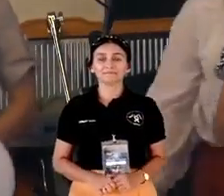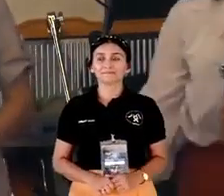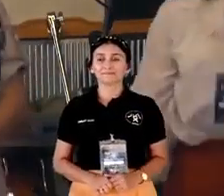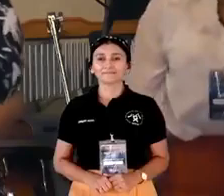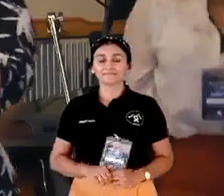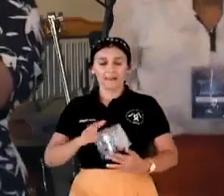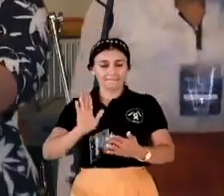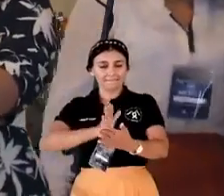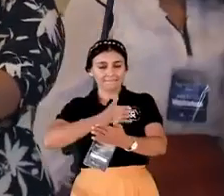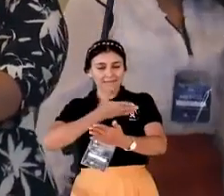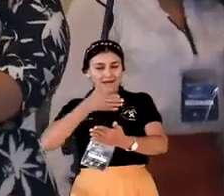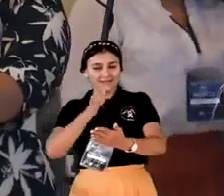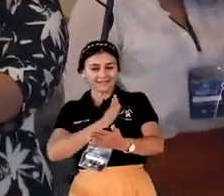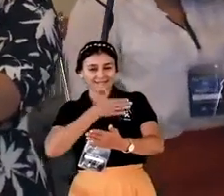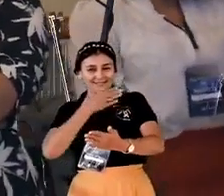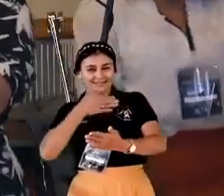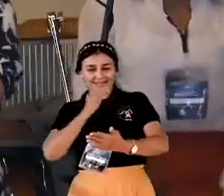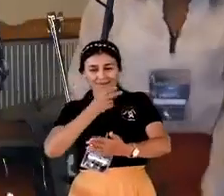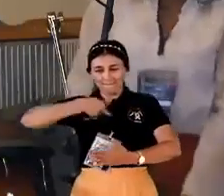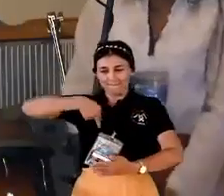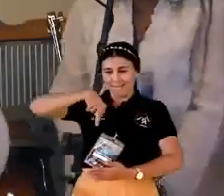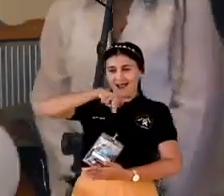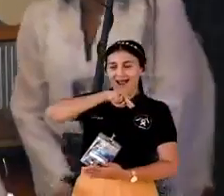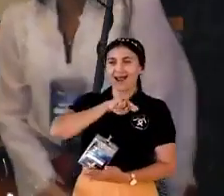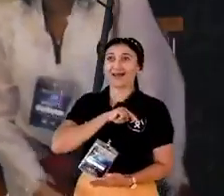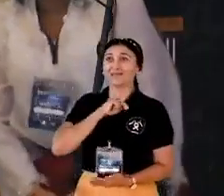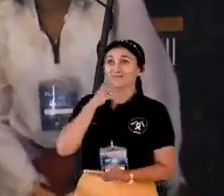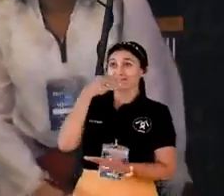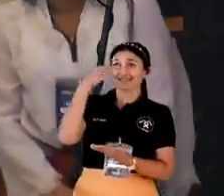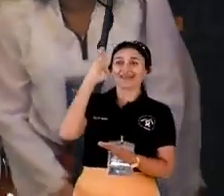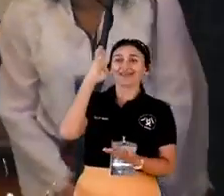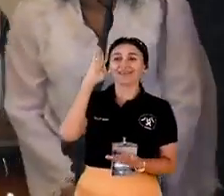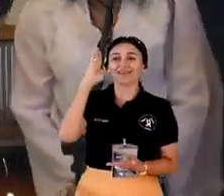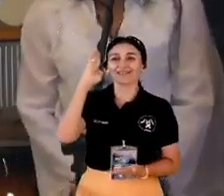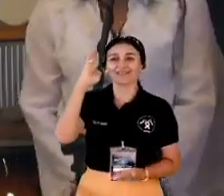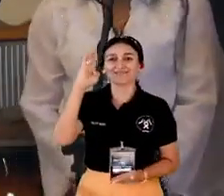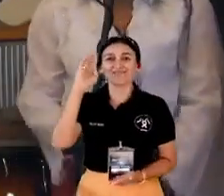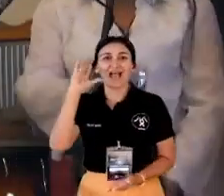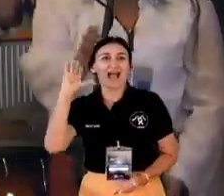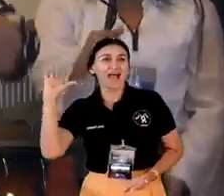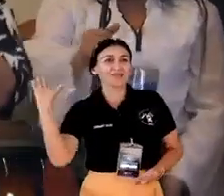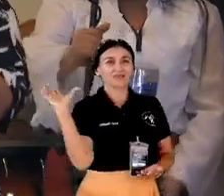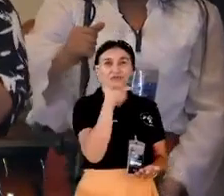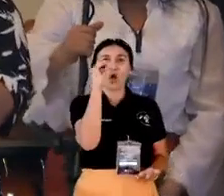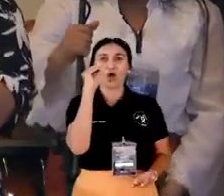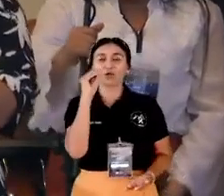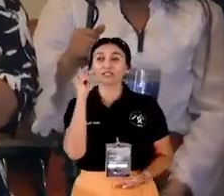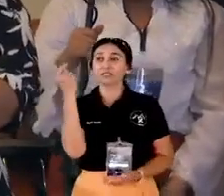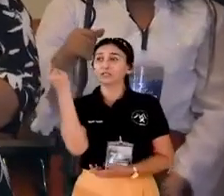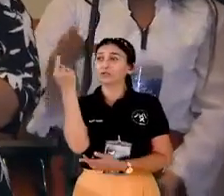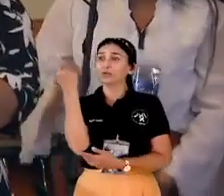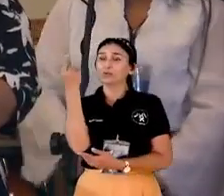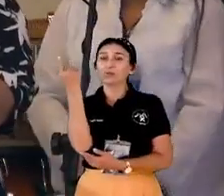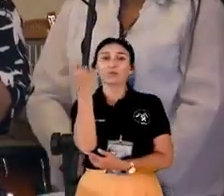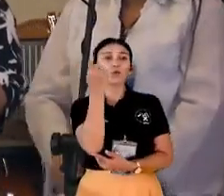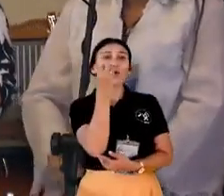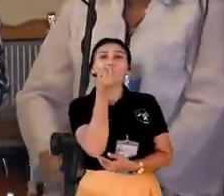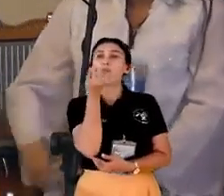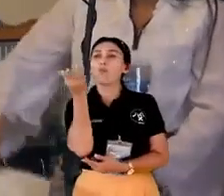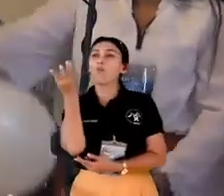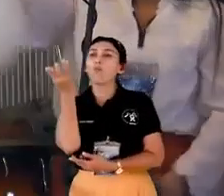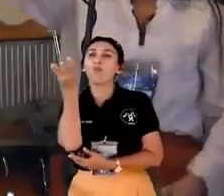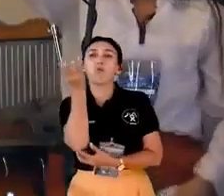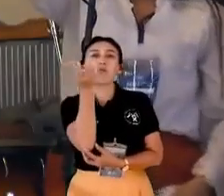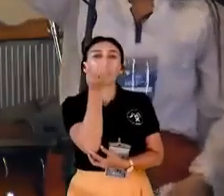Cantamos todos a nuestro Dios y las mujeres que tienen su bomba en la mano. Si recuerda que habíamos quedado de traer